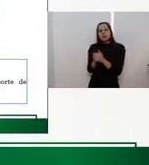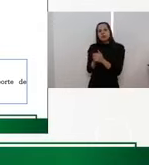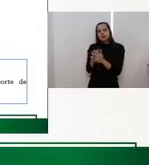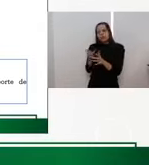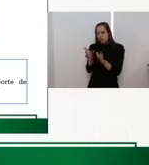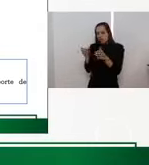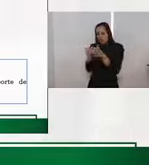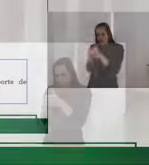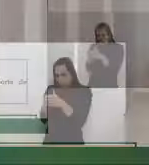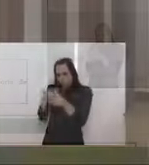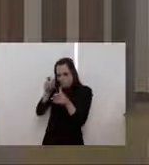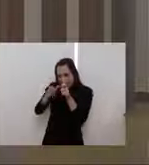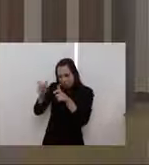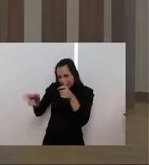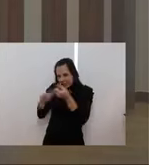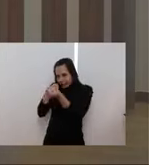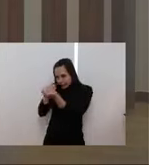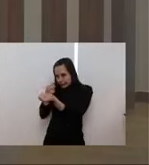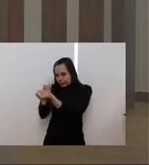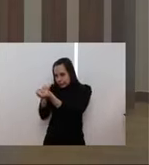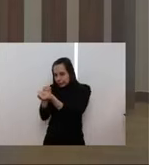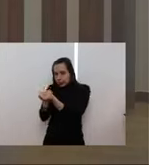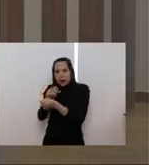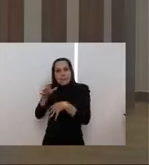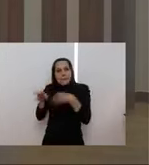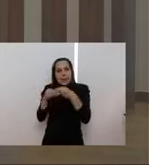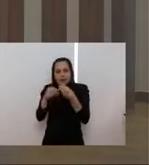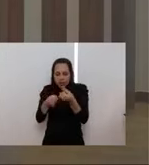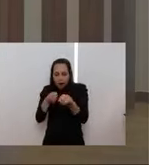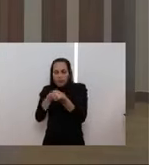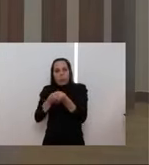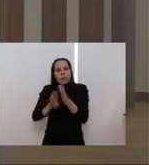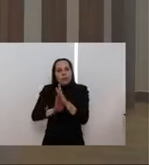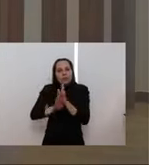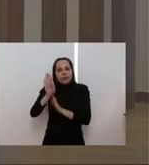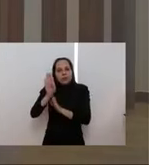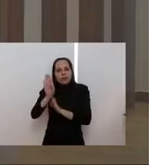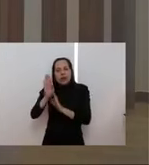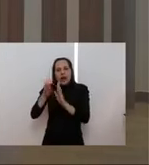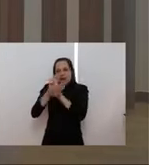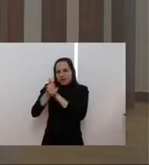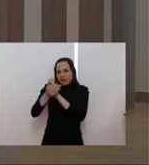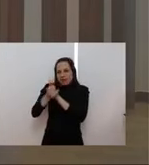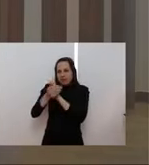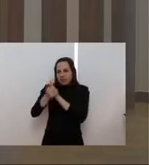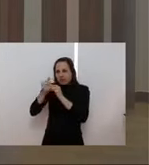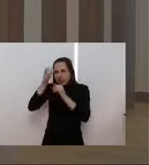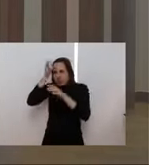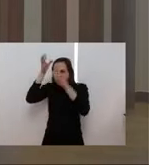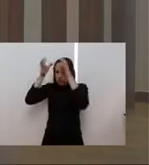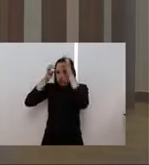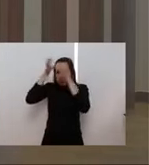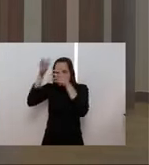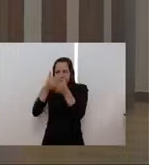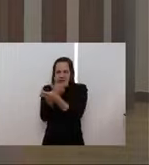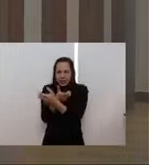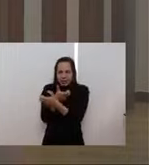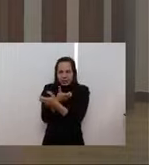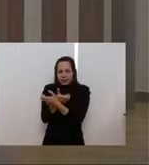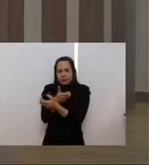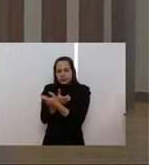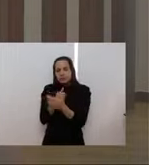talento humano como en el desarrollo y la ampliación de las capacidades que se tiene para la generación del conocimiento científico si